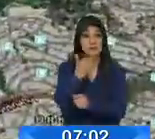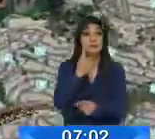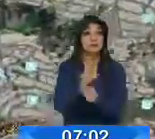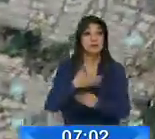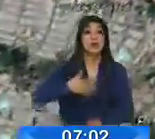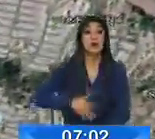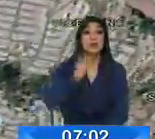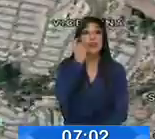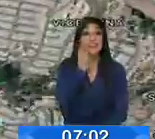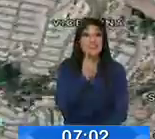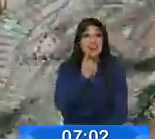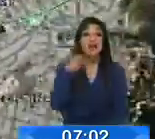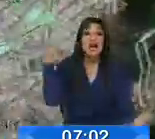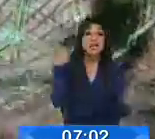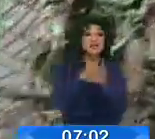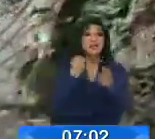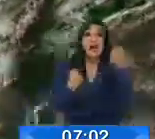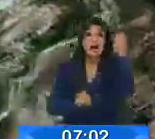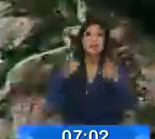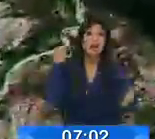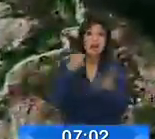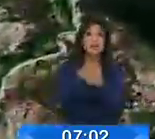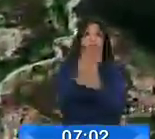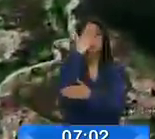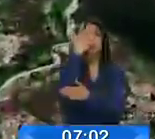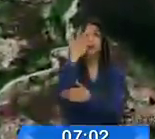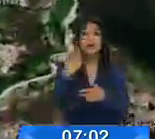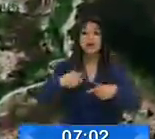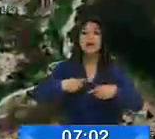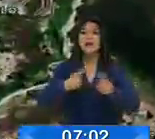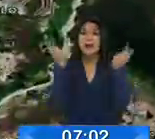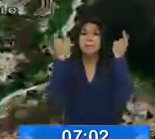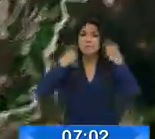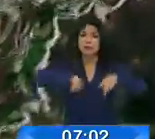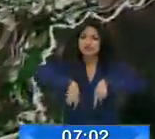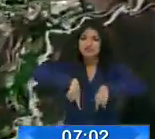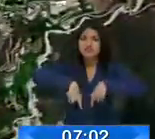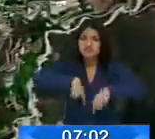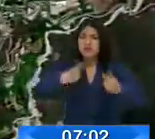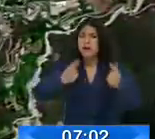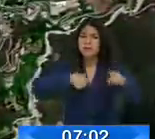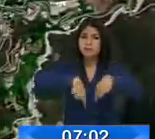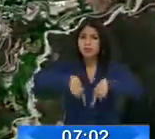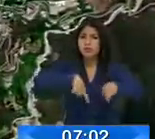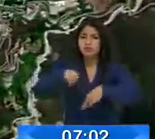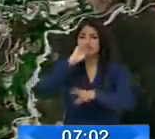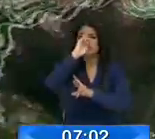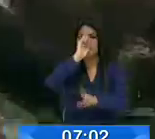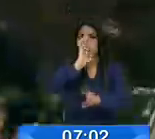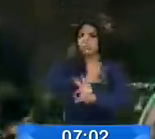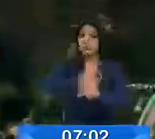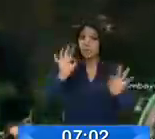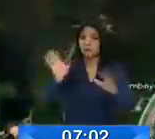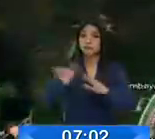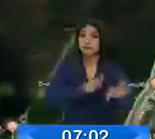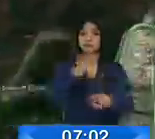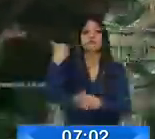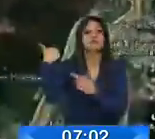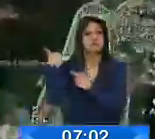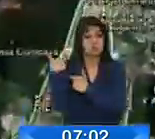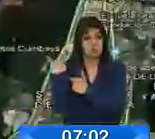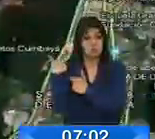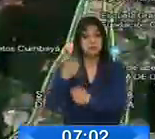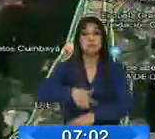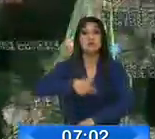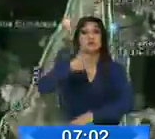la cantidad de autos y de exceso de la velocidad que se toma. No olviden también que es responsabilidad de la